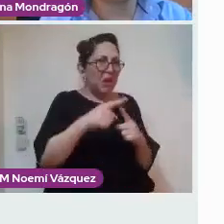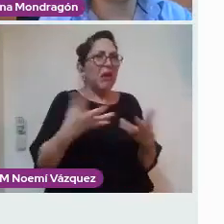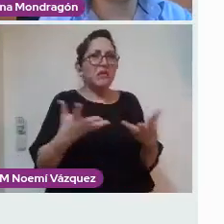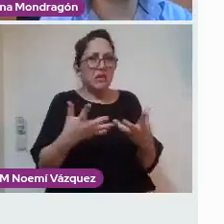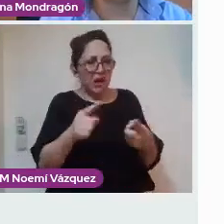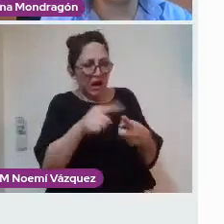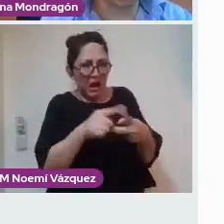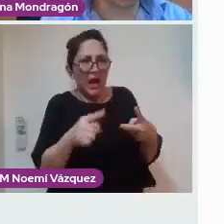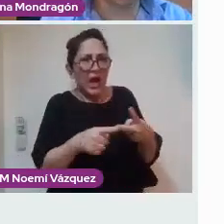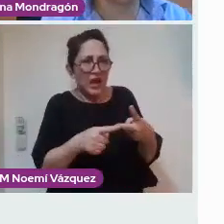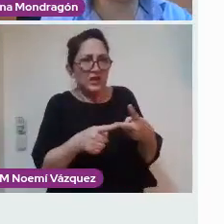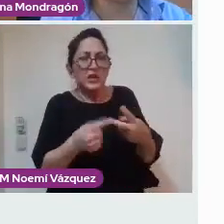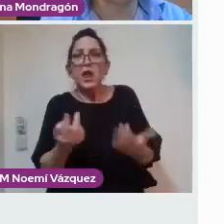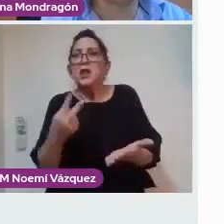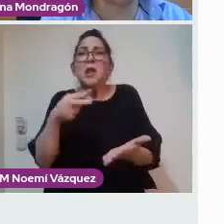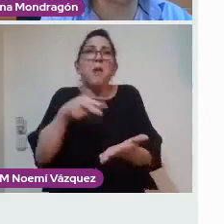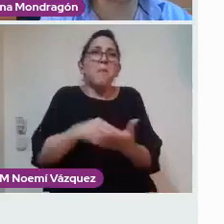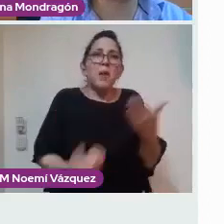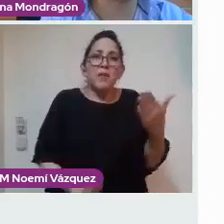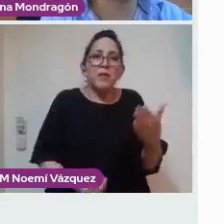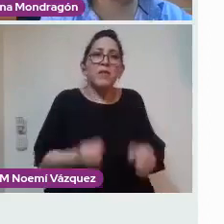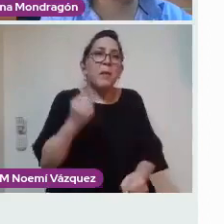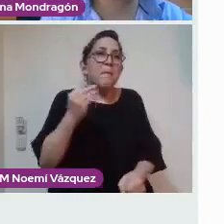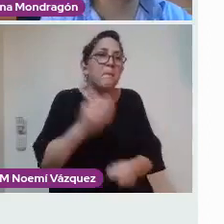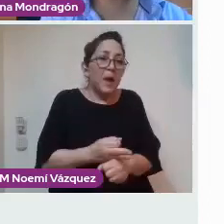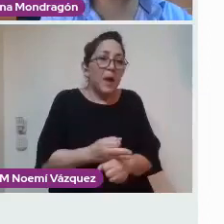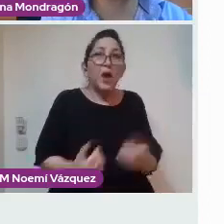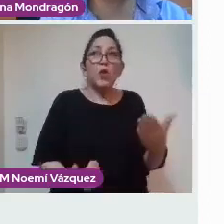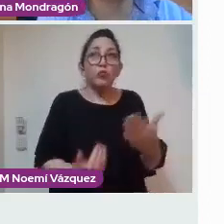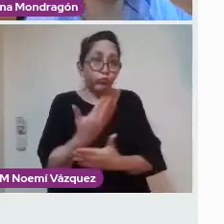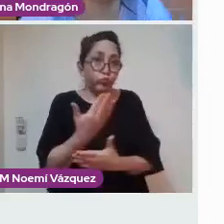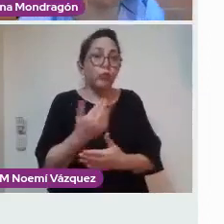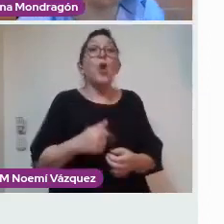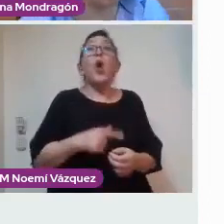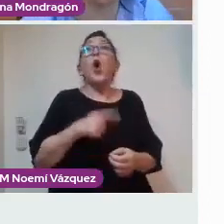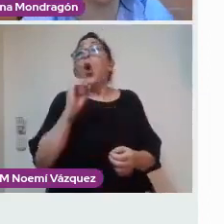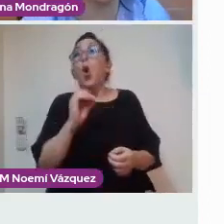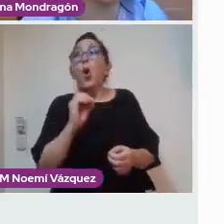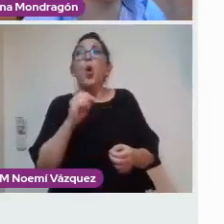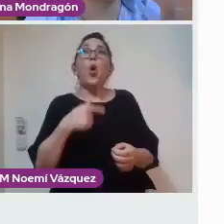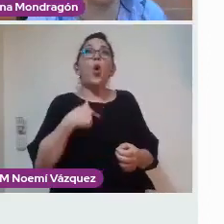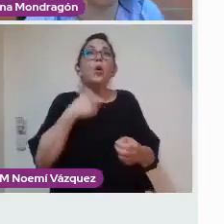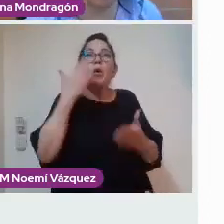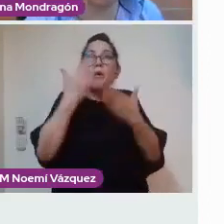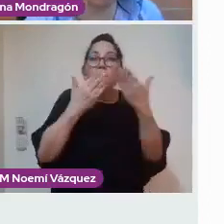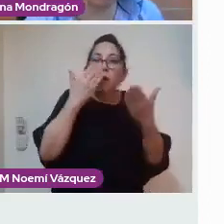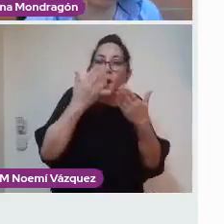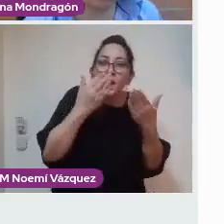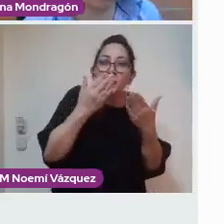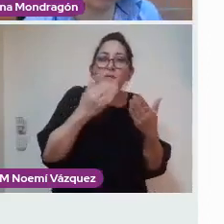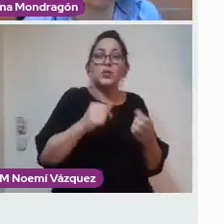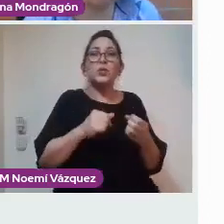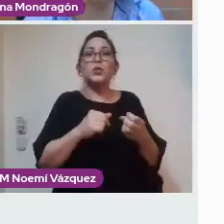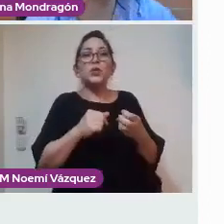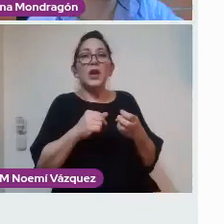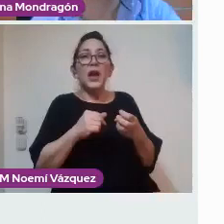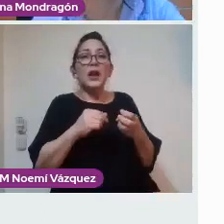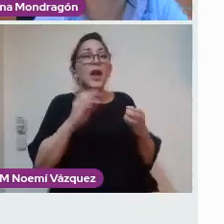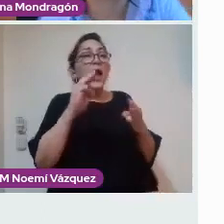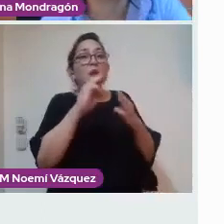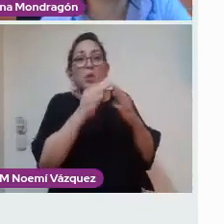fue difícil, de una materia compleja, ¿no? Para poder interactuar con este compañero o compañera con la cual no se llevan bien.